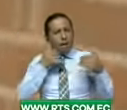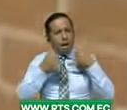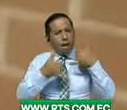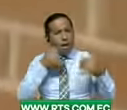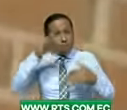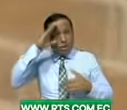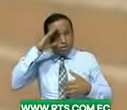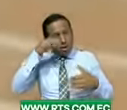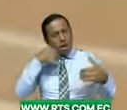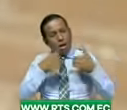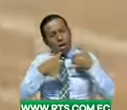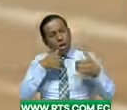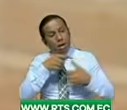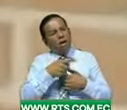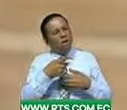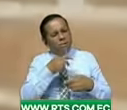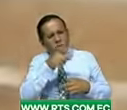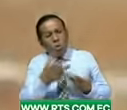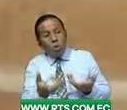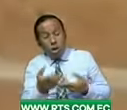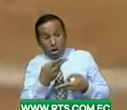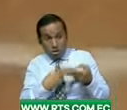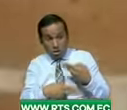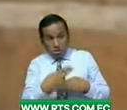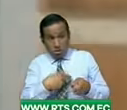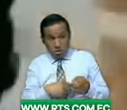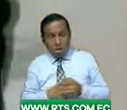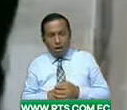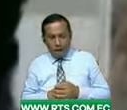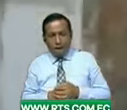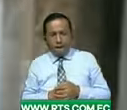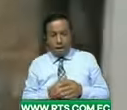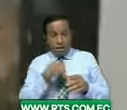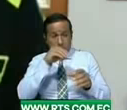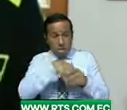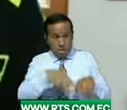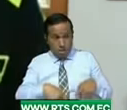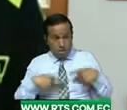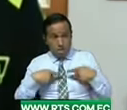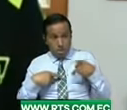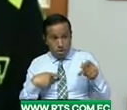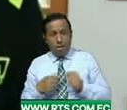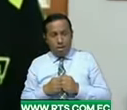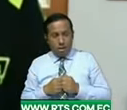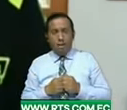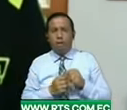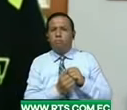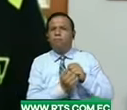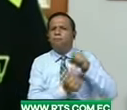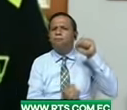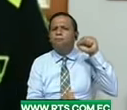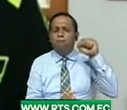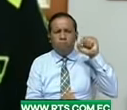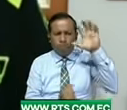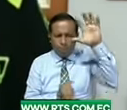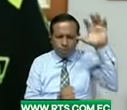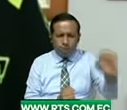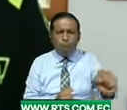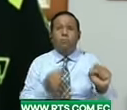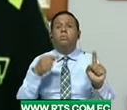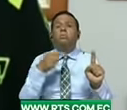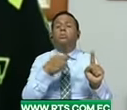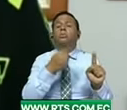mientras realizaba actividades de comercio. Al parecer, estaba radicado en la capital de Nariño. Esta persona, al parecer, habría